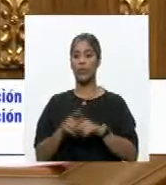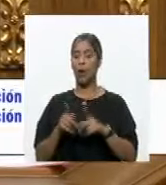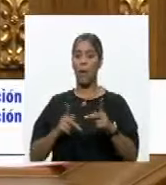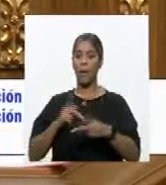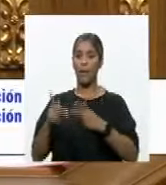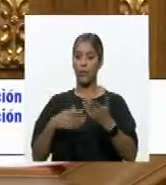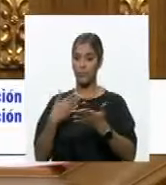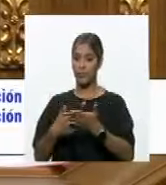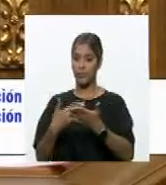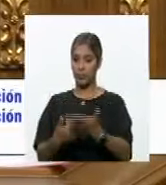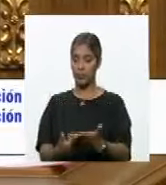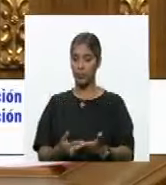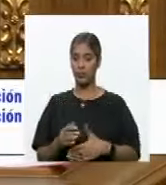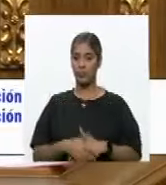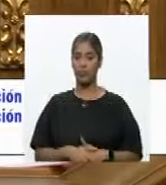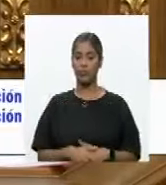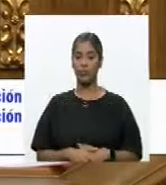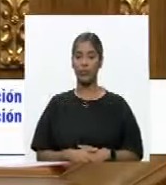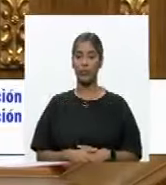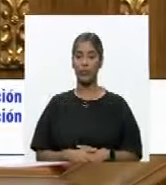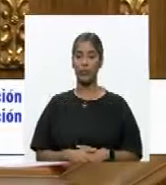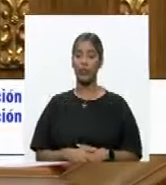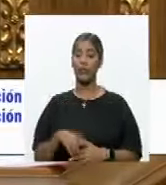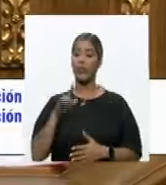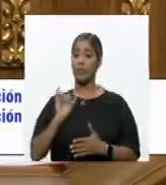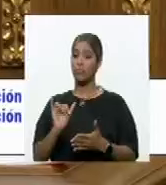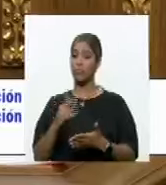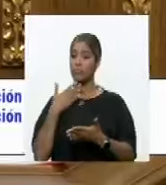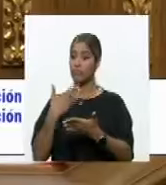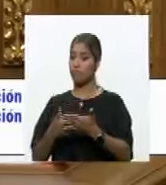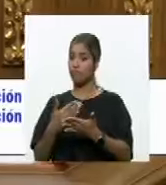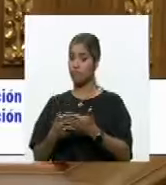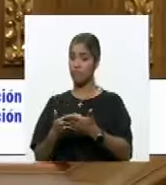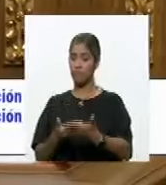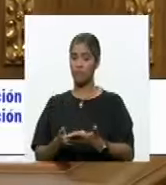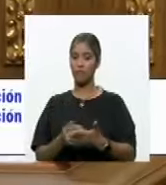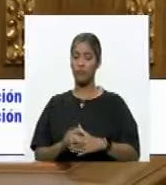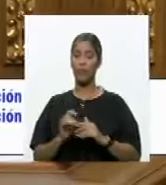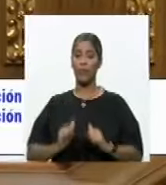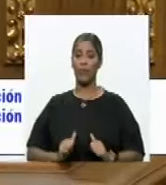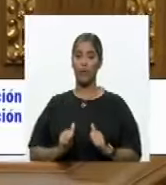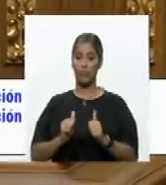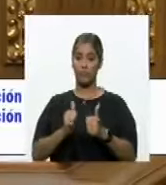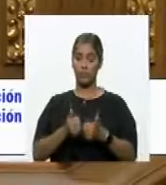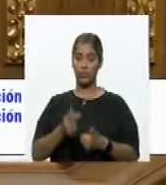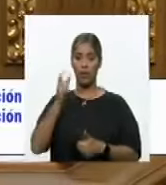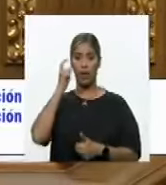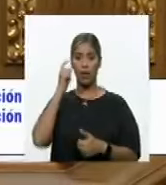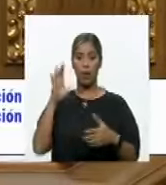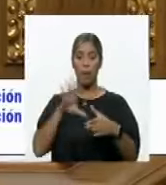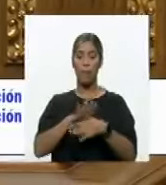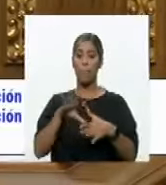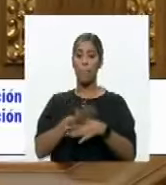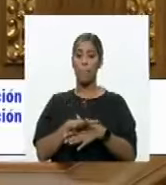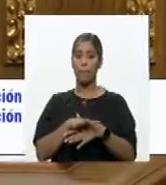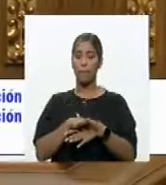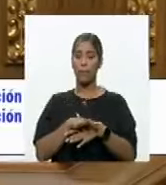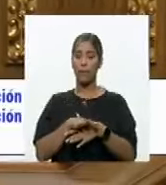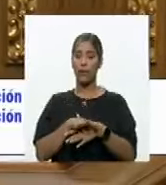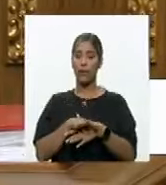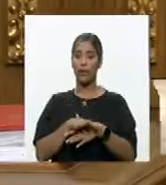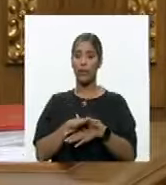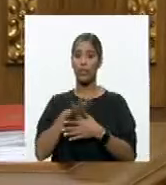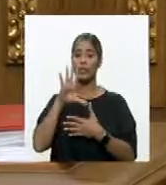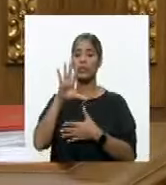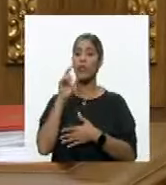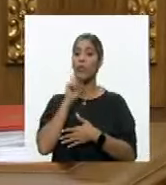de postulaciones. Las postulaciones se inician el día martes